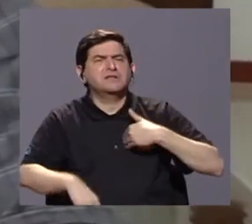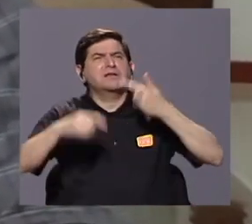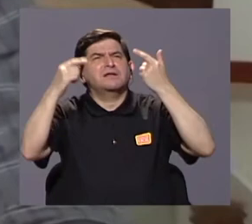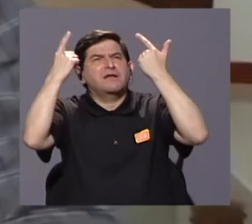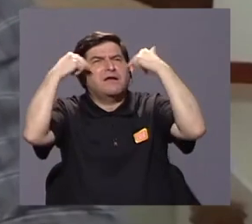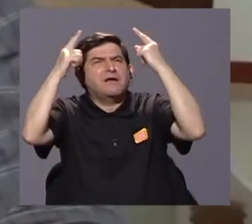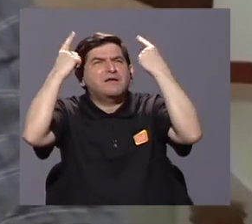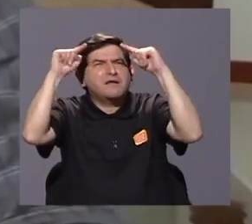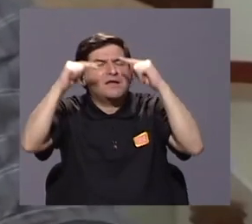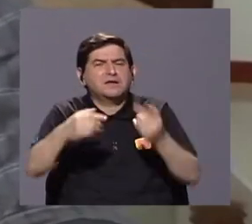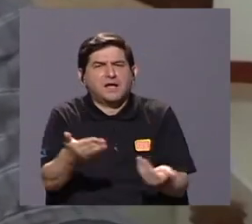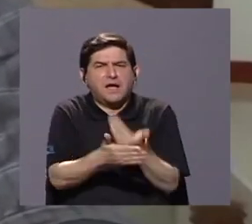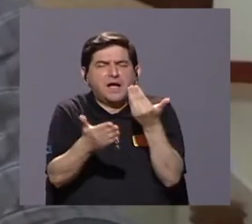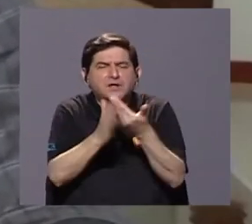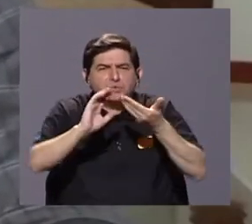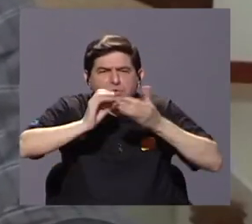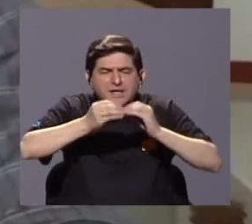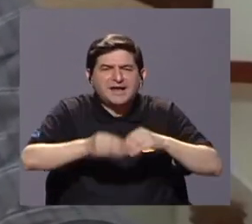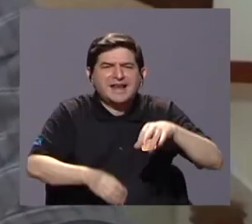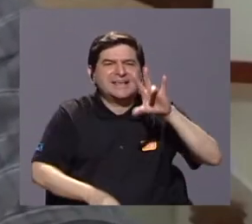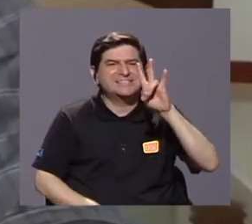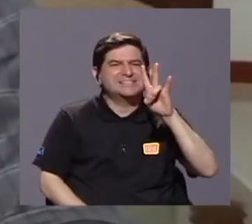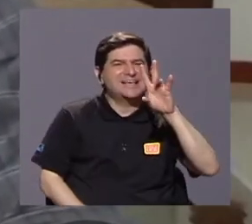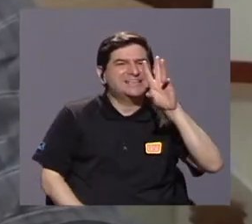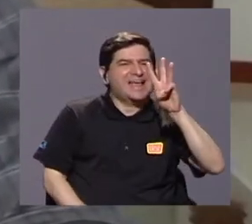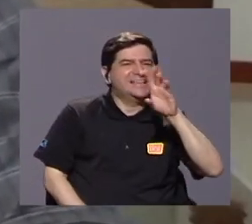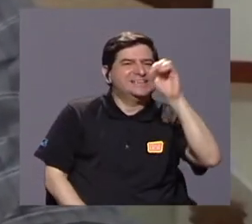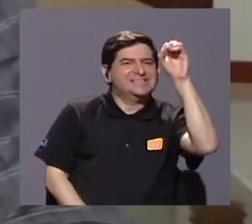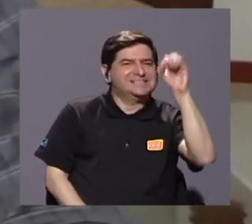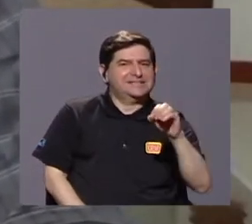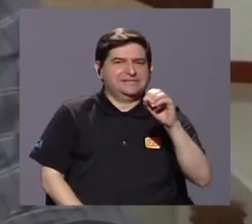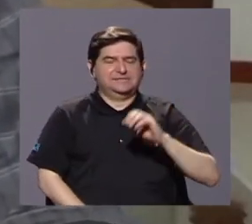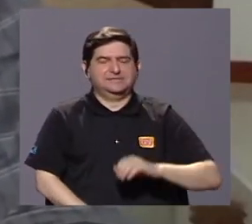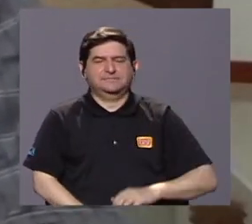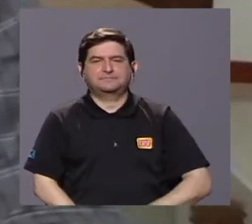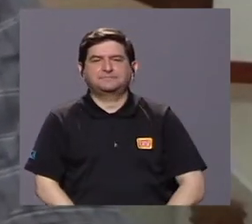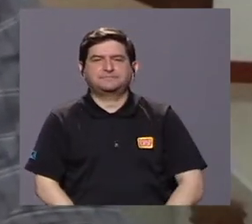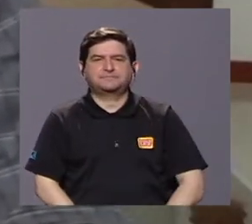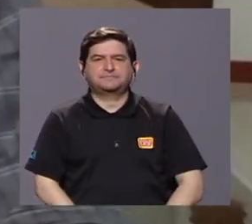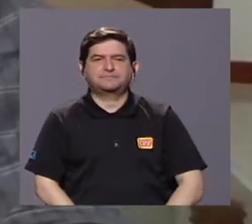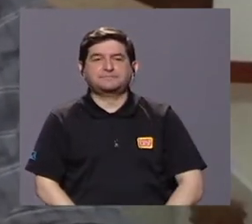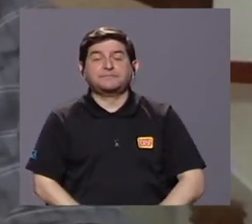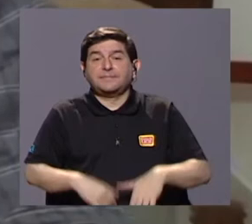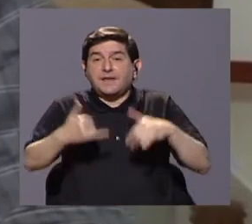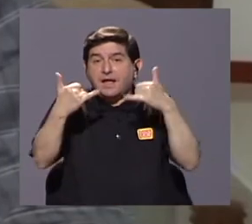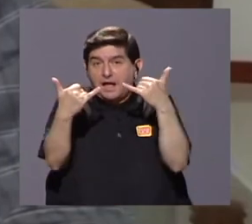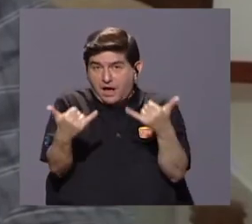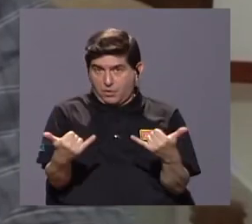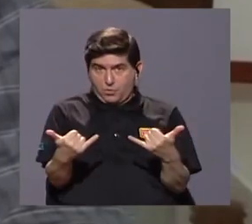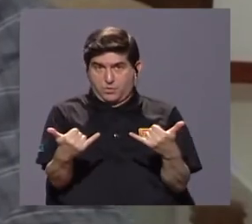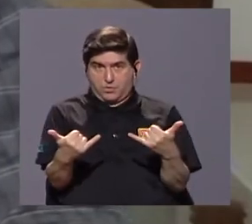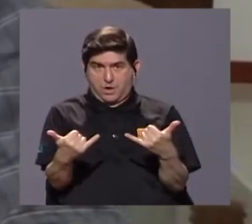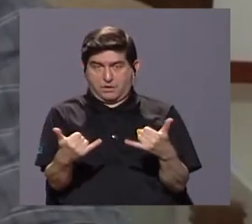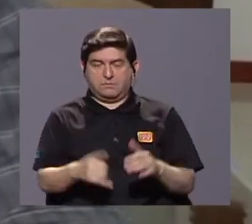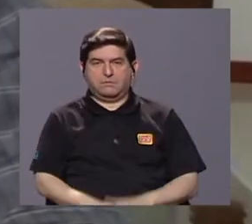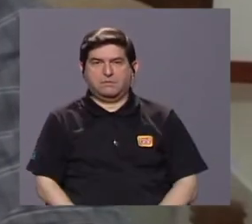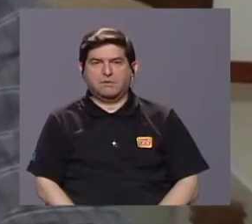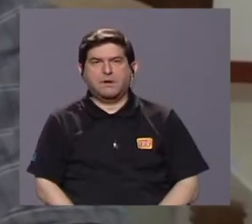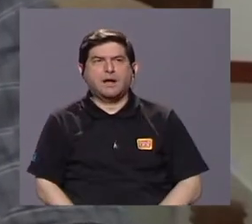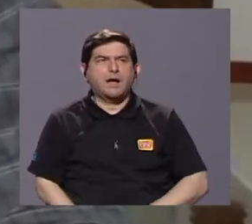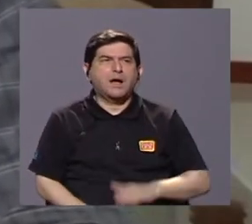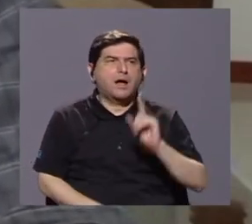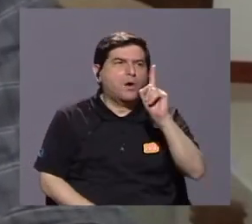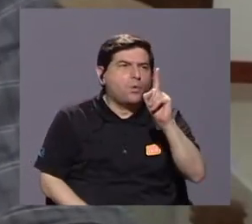eficacia, actualizado los datos, de un 76%. Ahora, ¿hay una mejor que